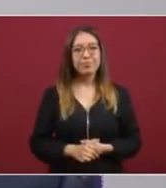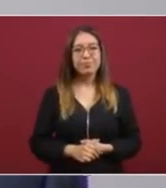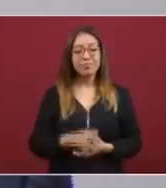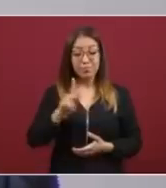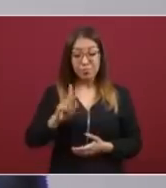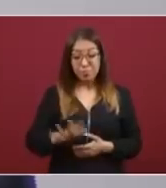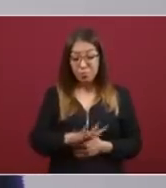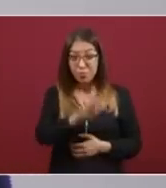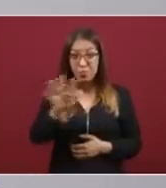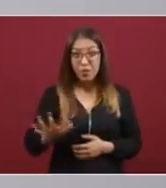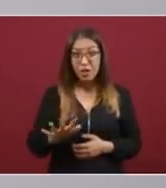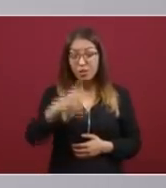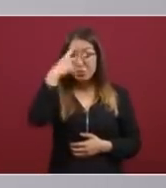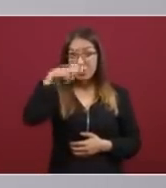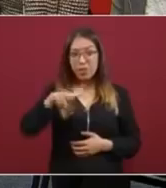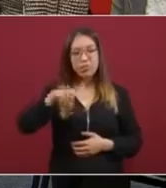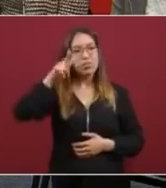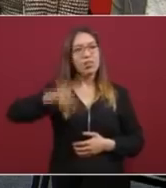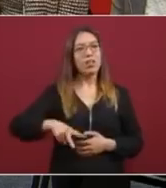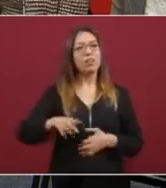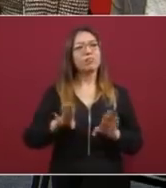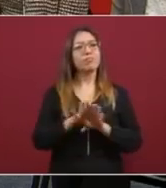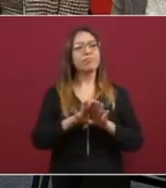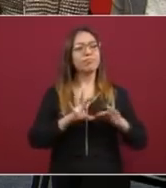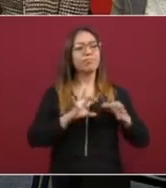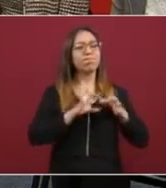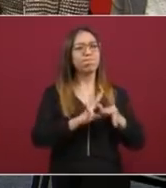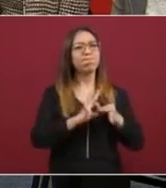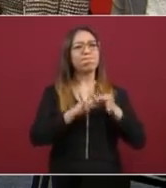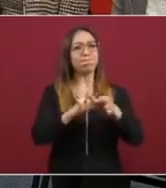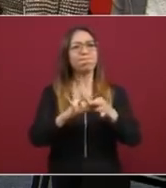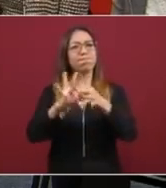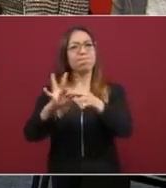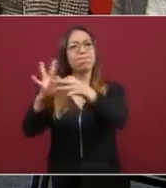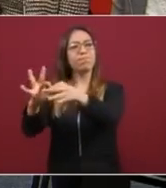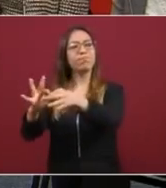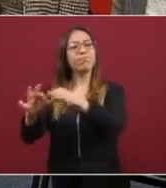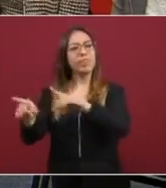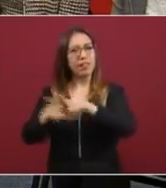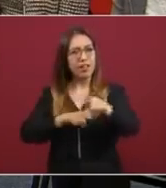pueblo muy fraterno, muy solidario.